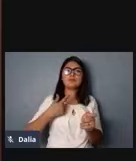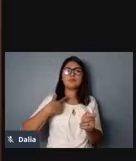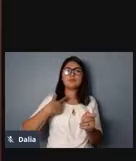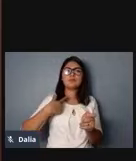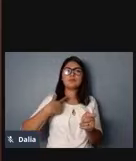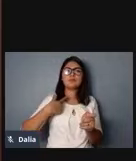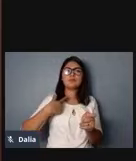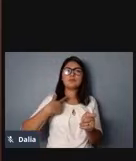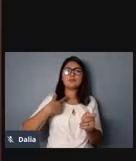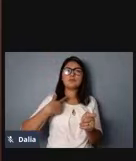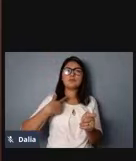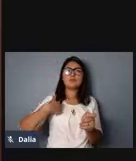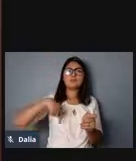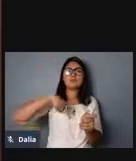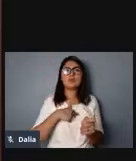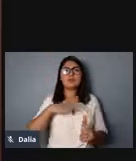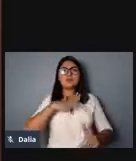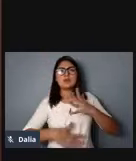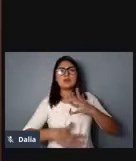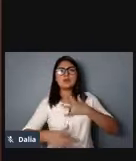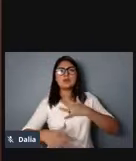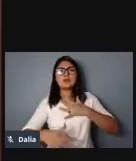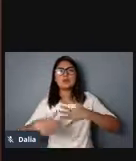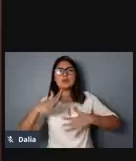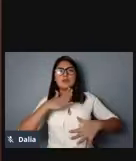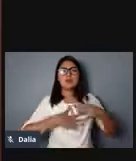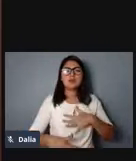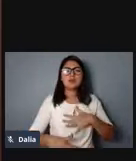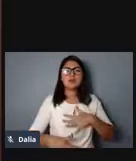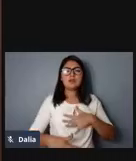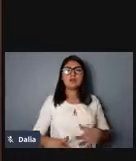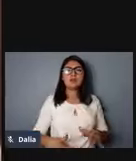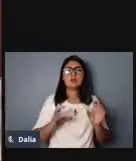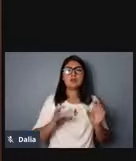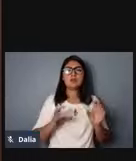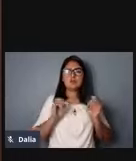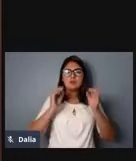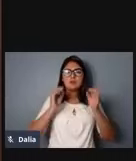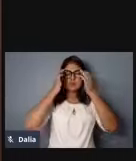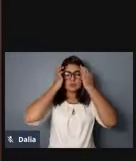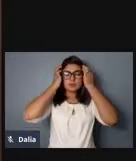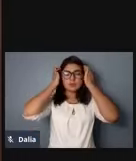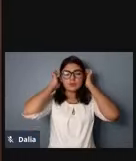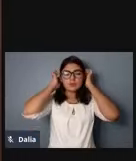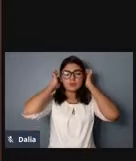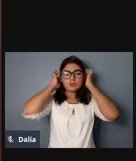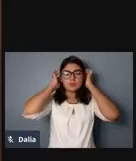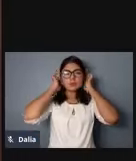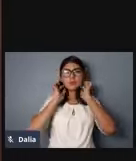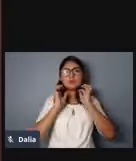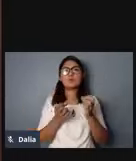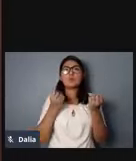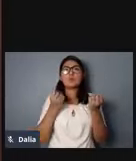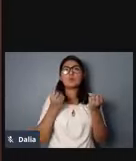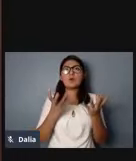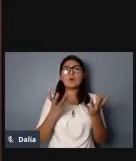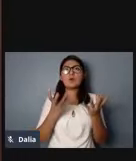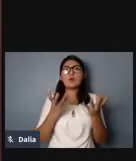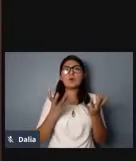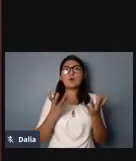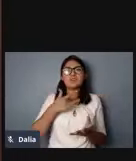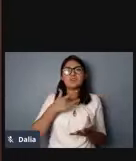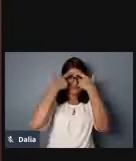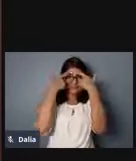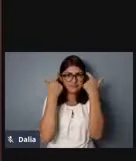o hemos tenido suficiente de obedecer? Empecemos a generar,